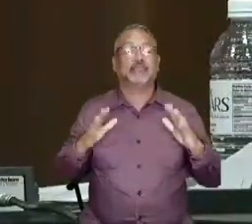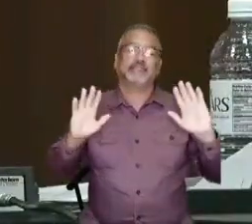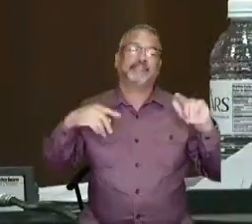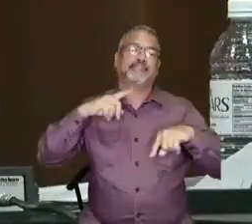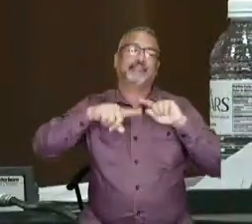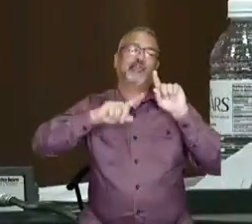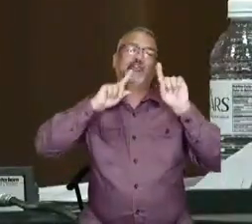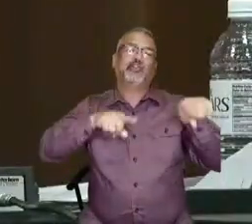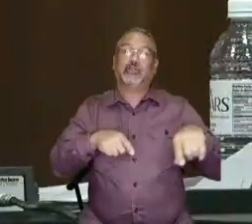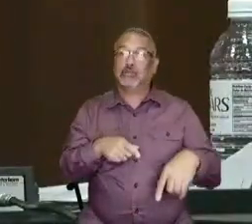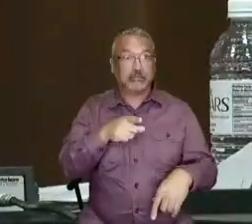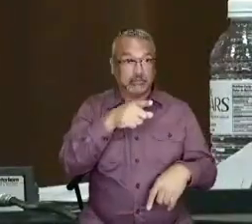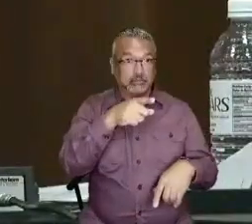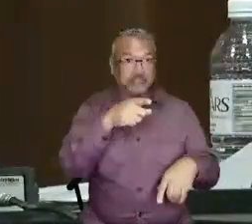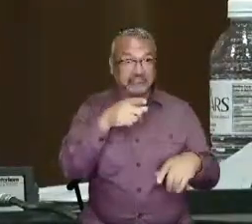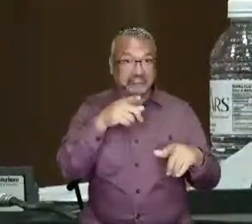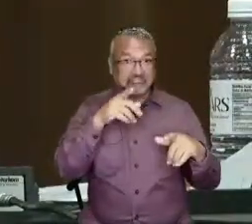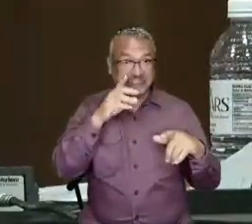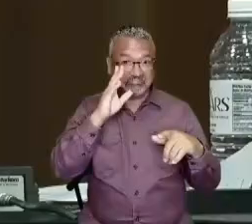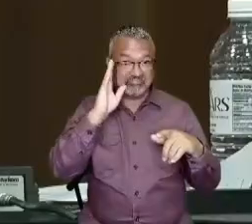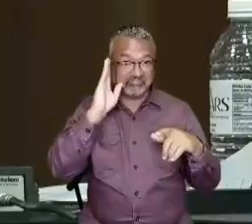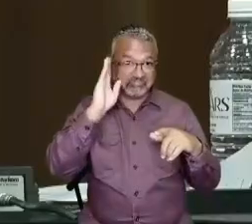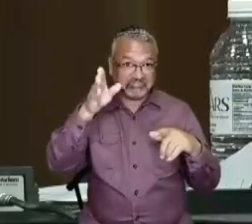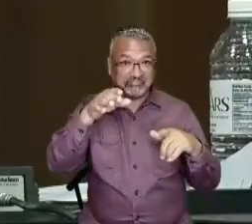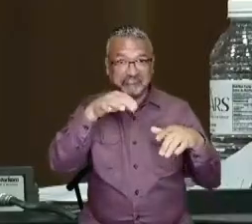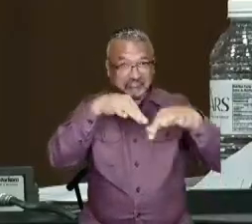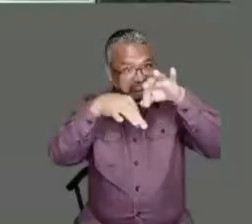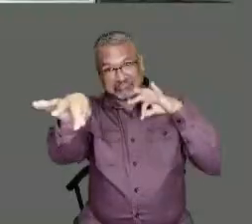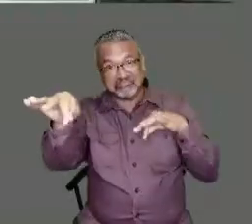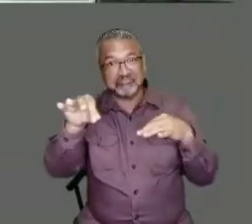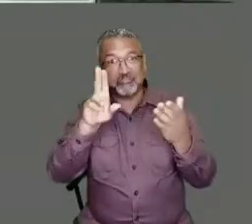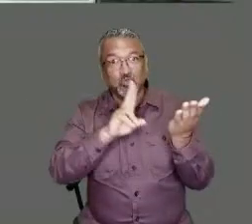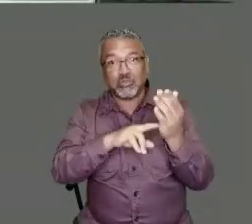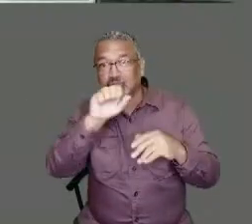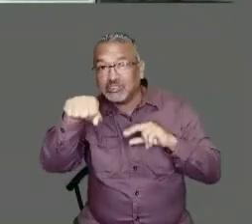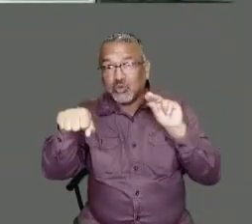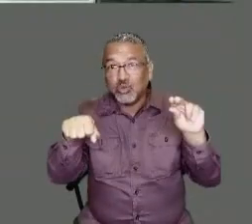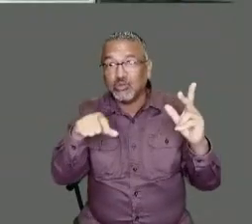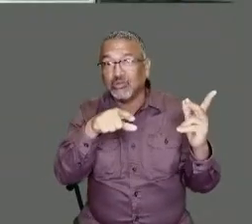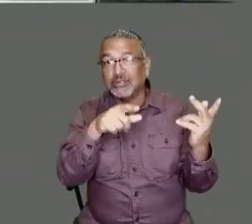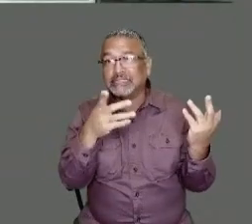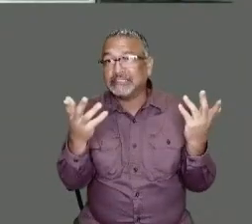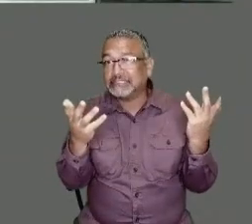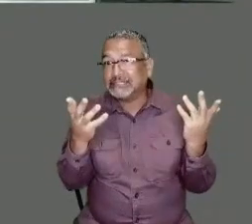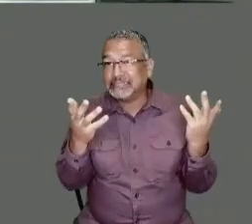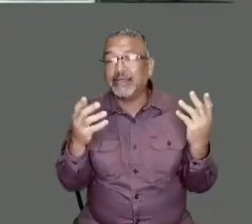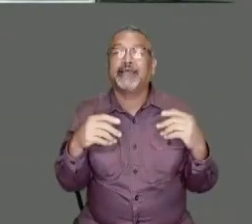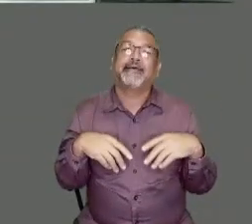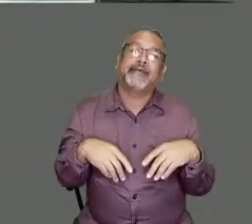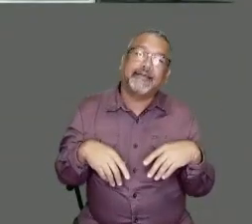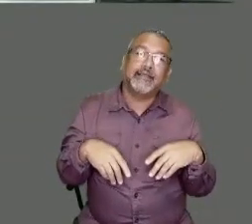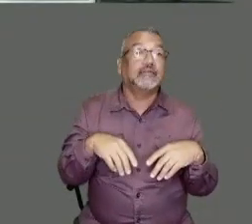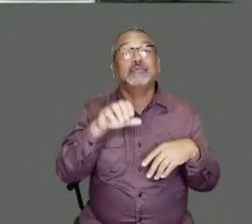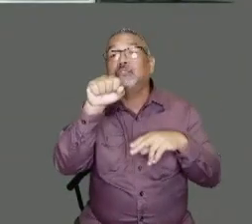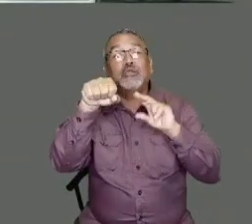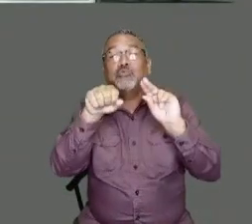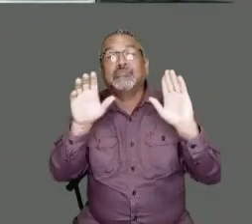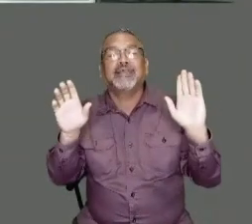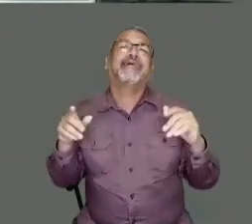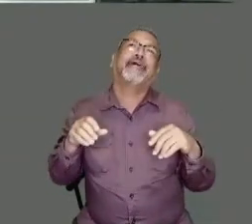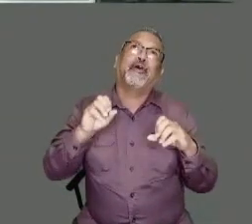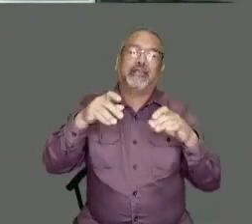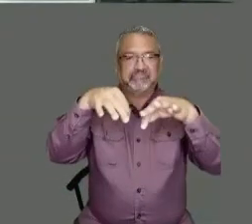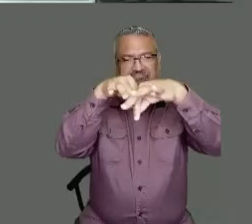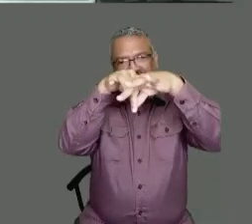de lumar sí o no Sí o no es fácil bueno en este momento yo creo que cancelar